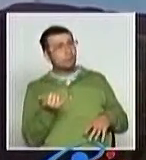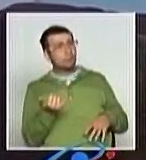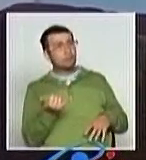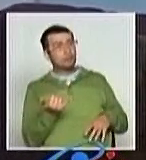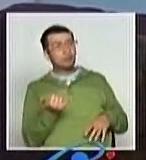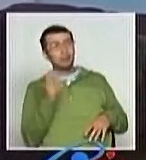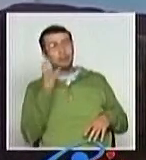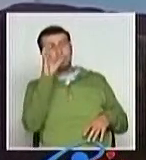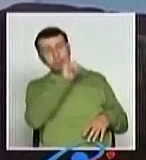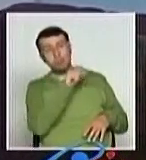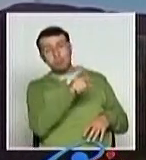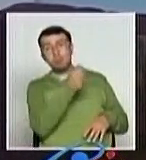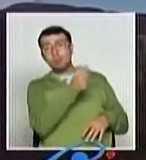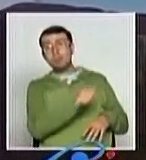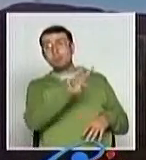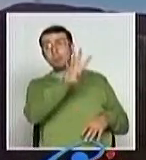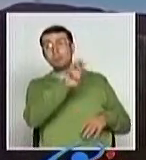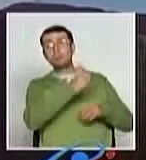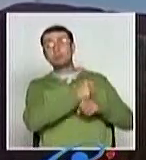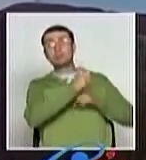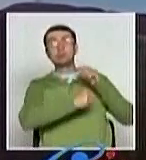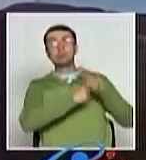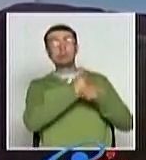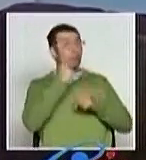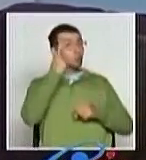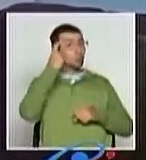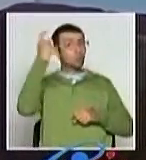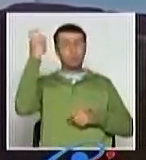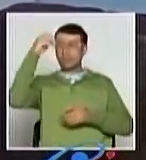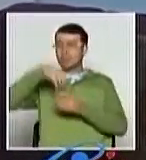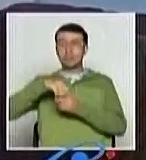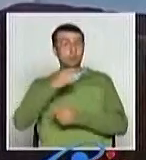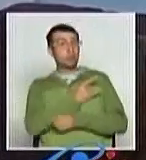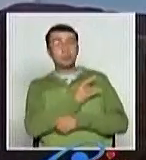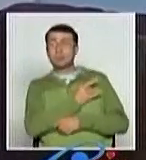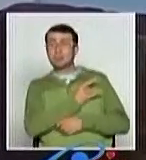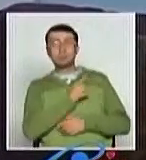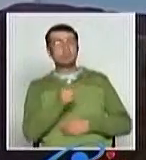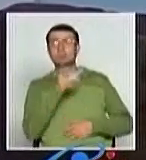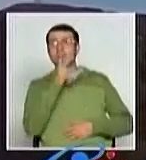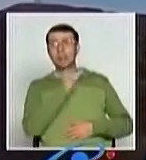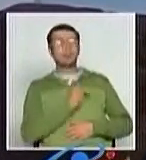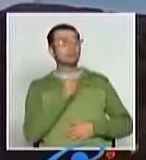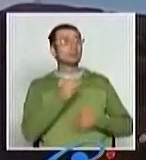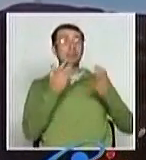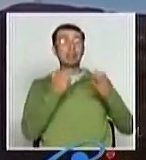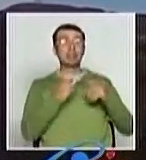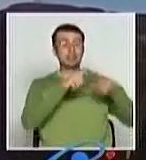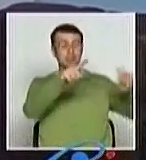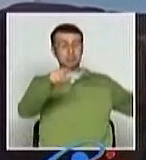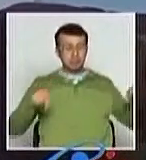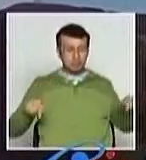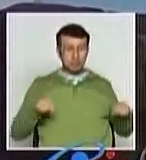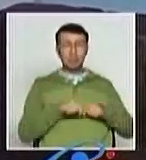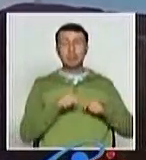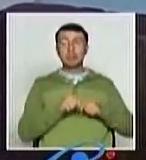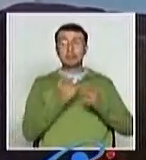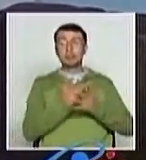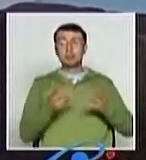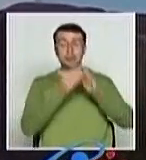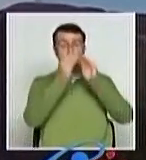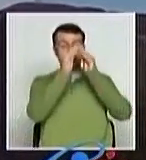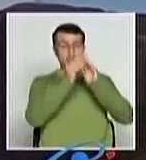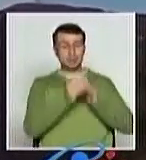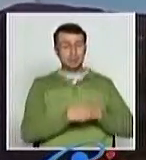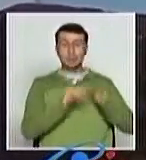cuando ella tenía 19 años su sueño No era entrar a la universidad era tener un taller de artesanía de artes porque le